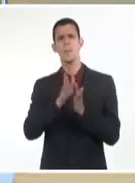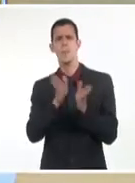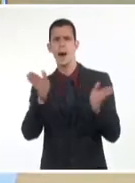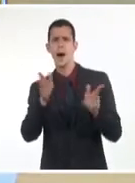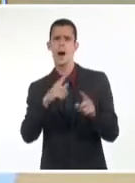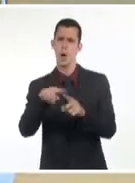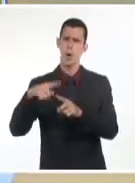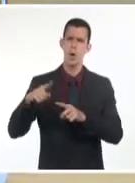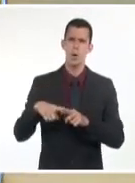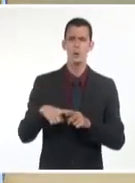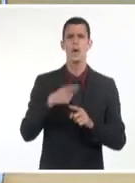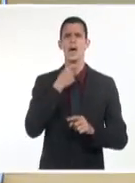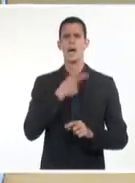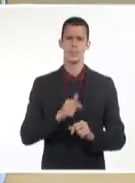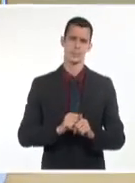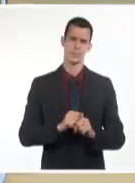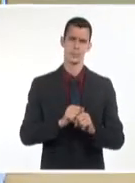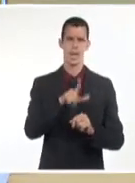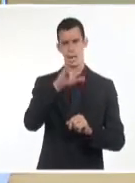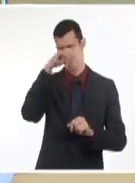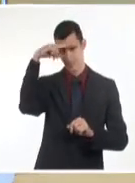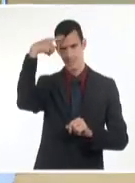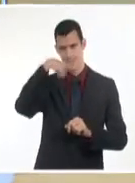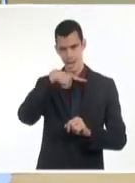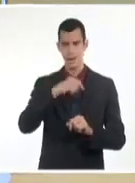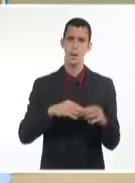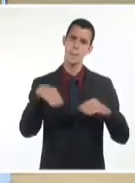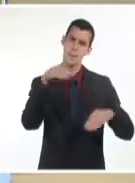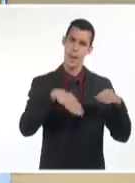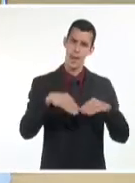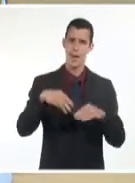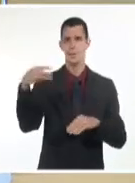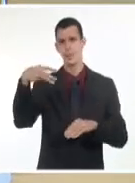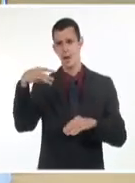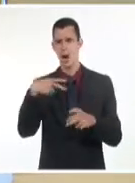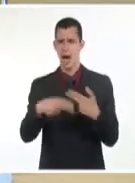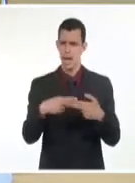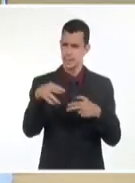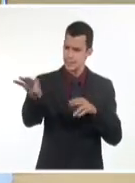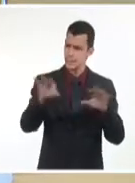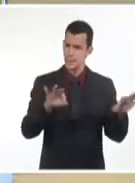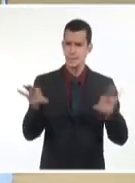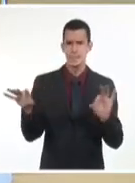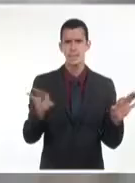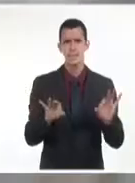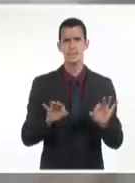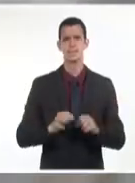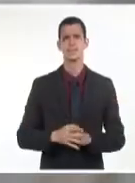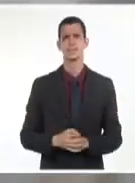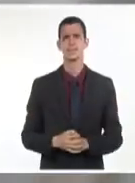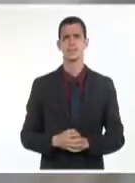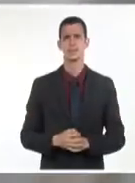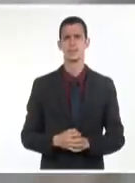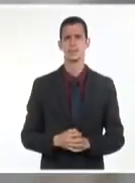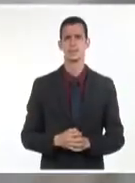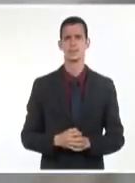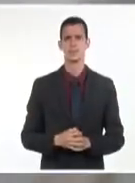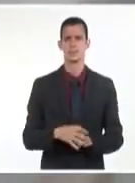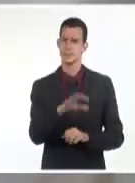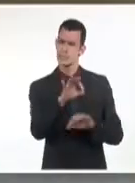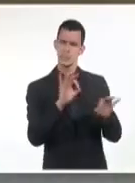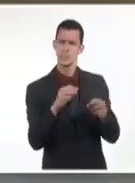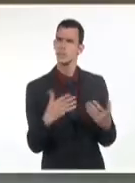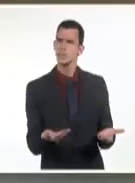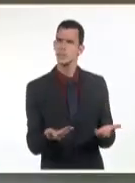han seleccionado sitios específicos que han tenido también muy buen desempeño en la fase 3 de ensayo clínico. ¿Pero qué significa